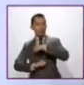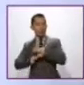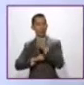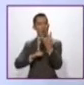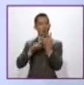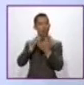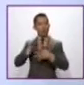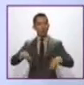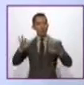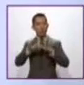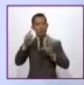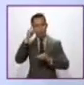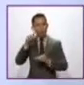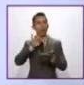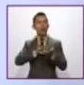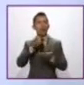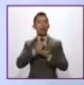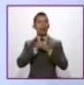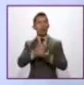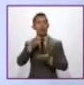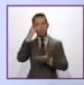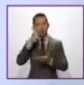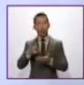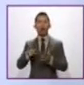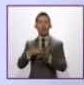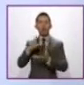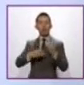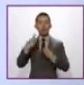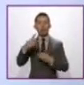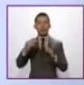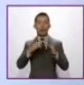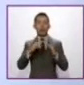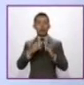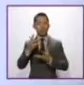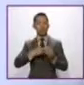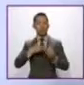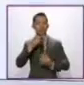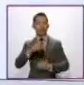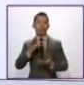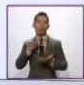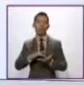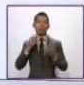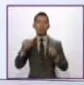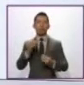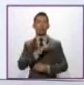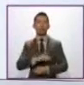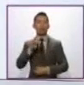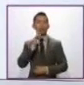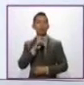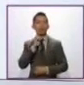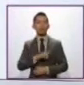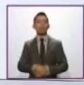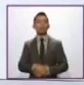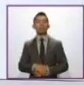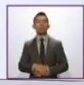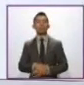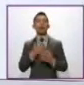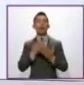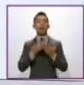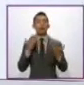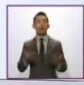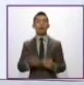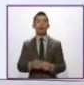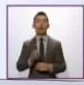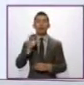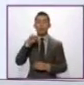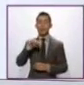ti y por lo tanto poder ayudar a que se recupere tu economía. Muchísimas gracias. Muchas gracias, candidata. Y escuchemos ahora a